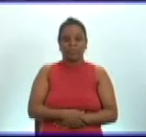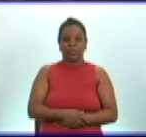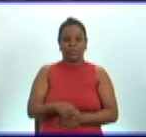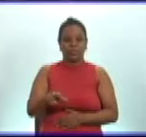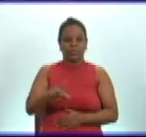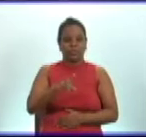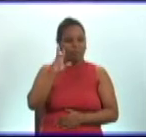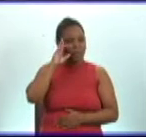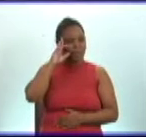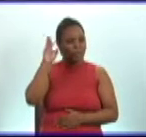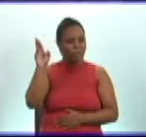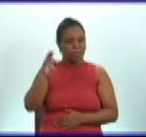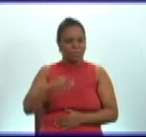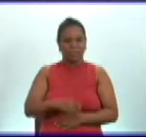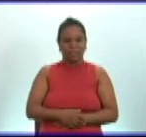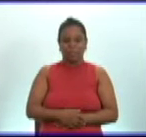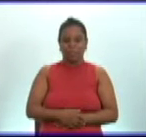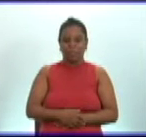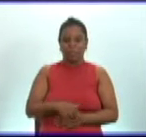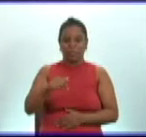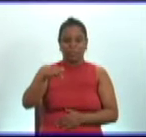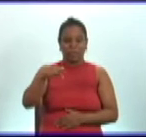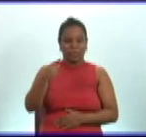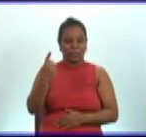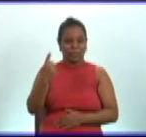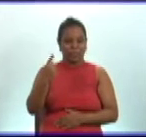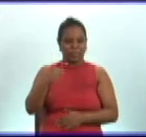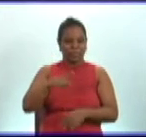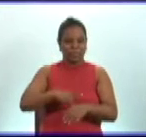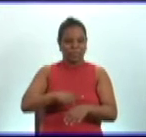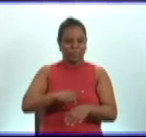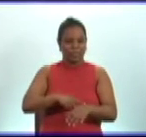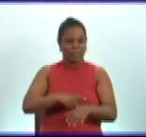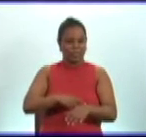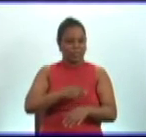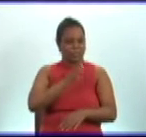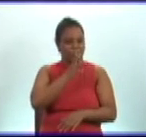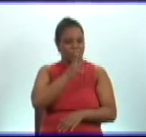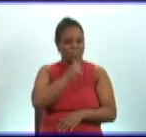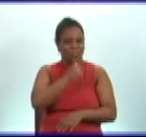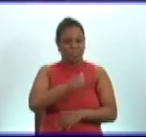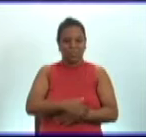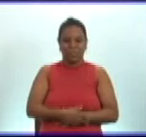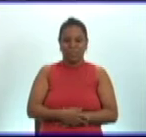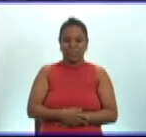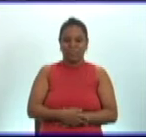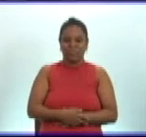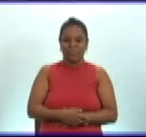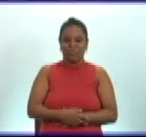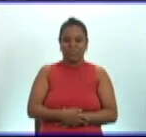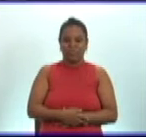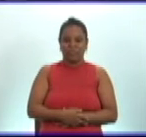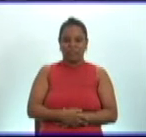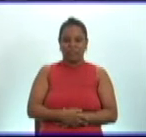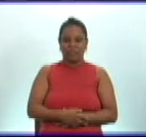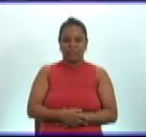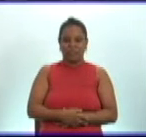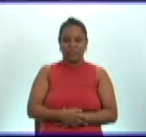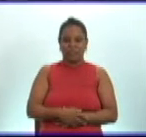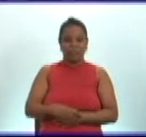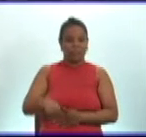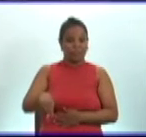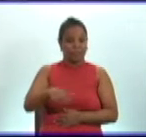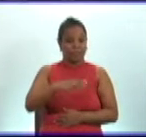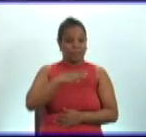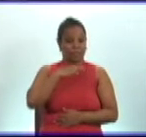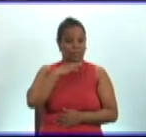¿No te acuerdas que en un tiempo dichoso me estacié